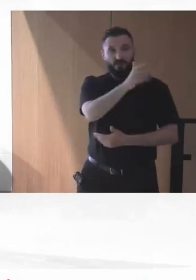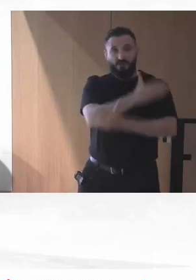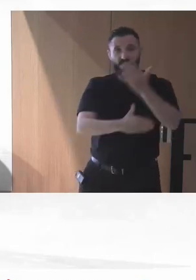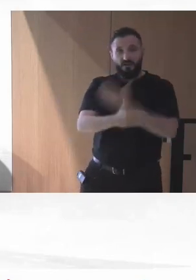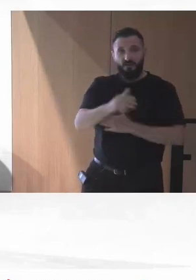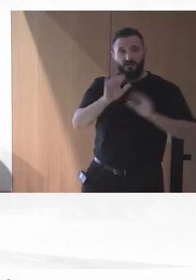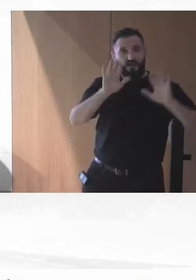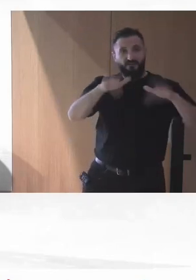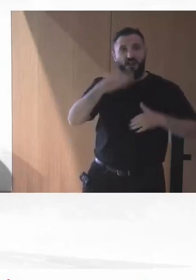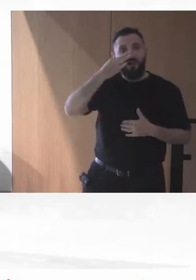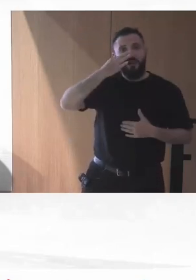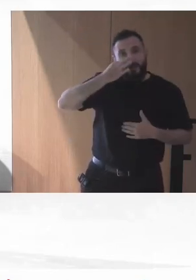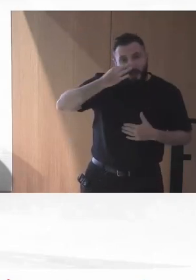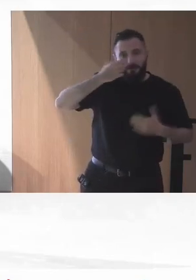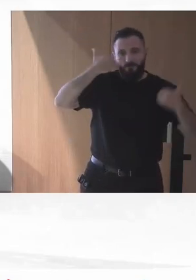sin tenerla.